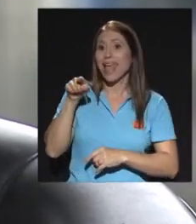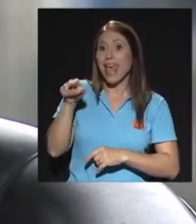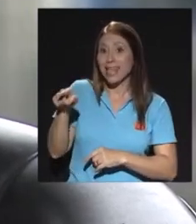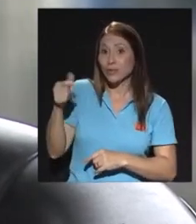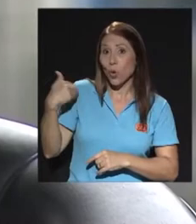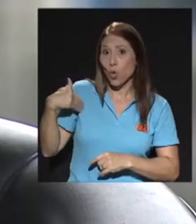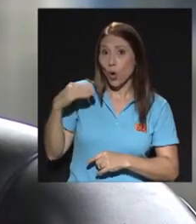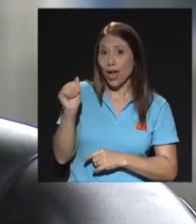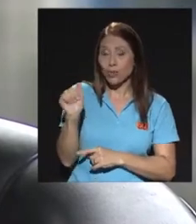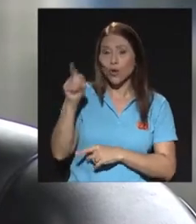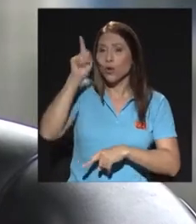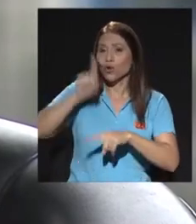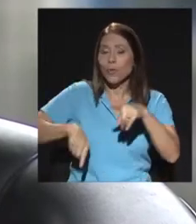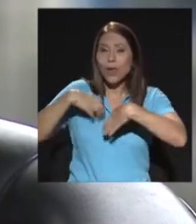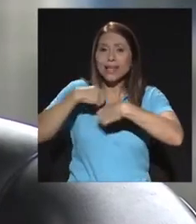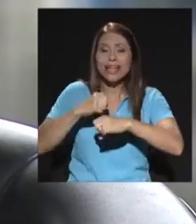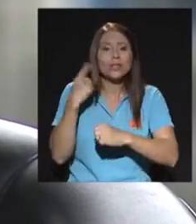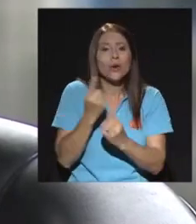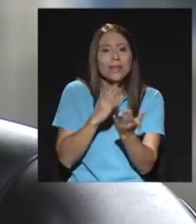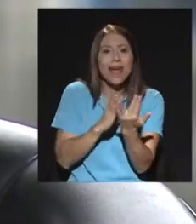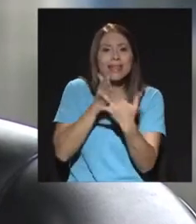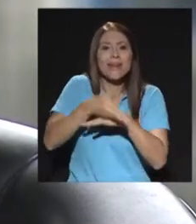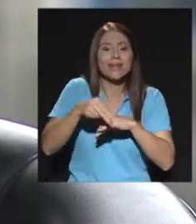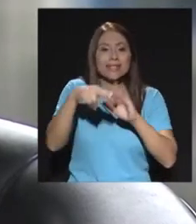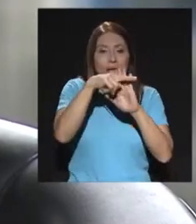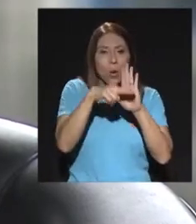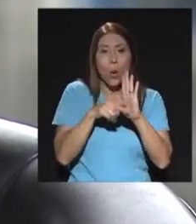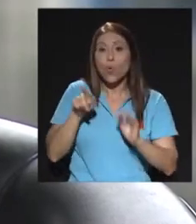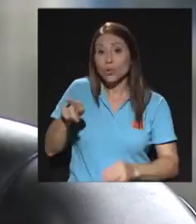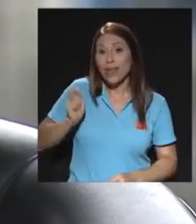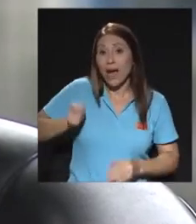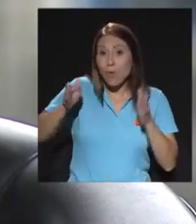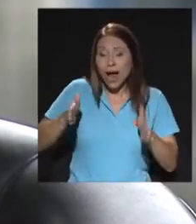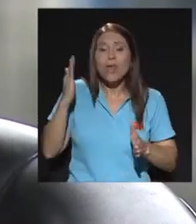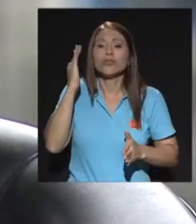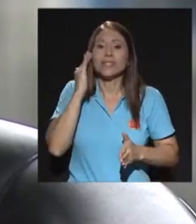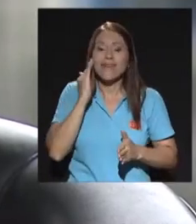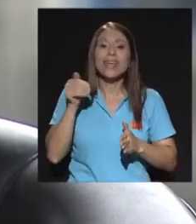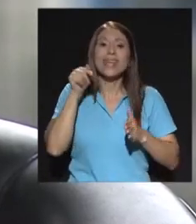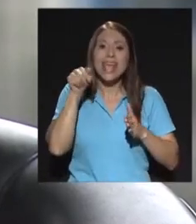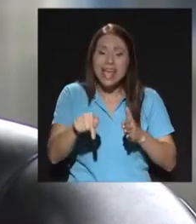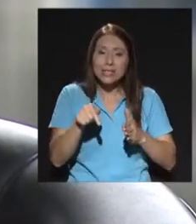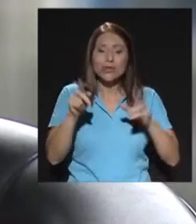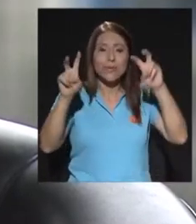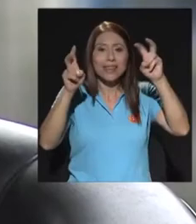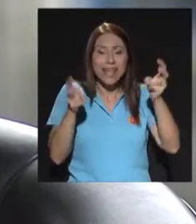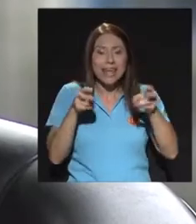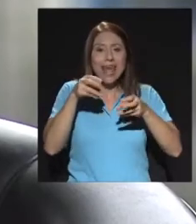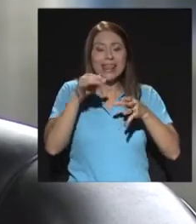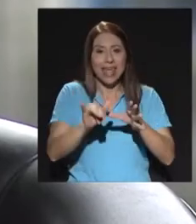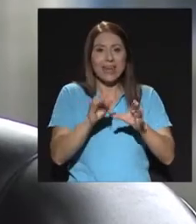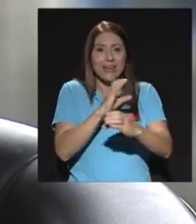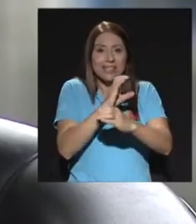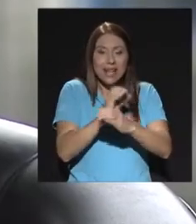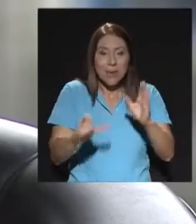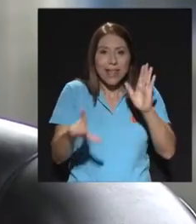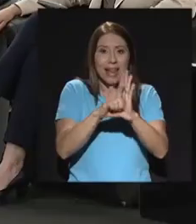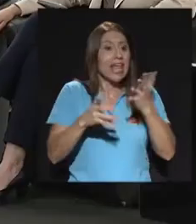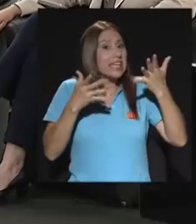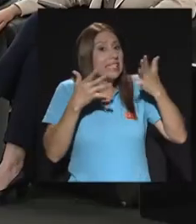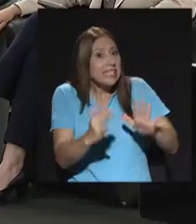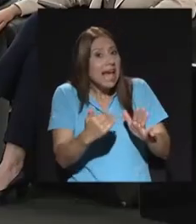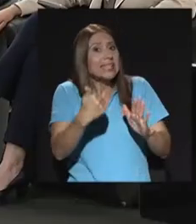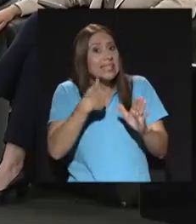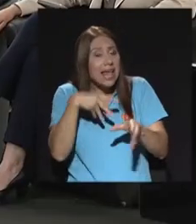es mediante un marco normativo. Usted como abogado sabe que esto es materia de reserva de ley. Que está en la Ley General de Telecomunicaciones.